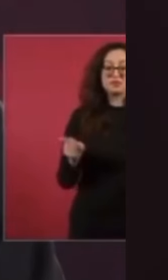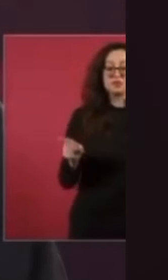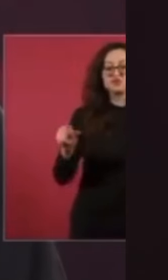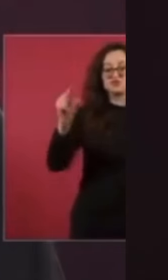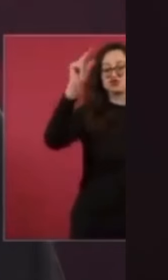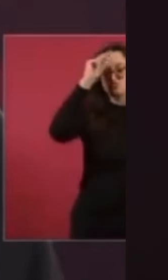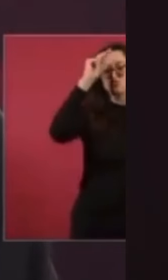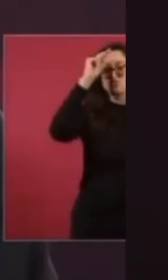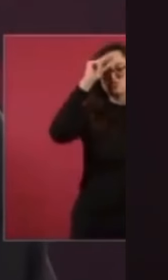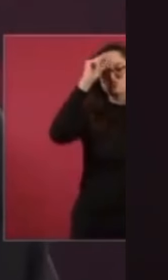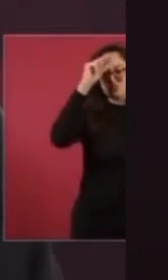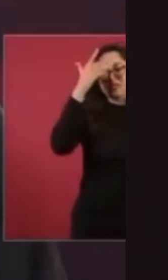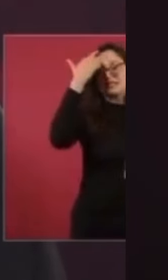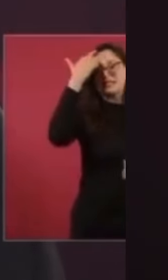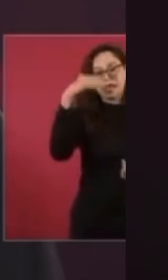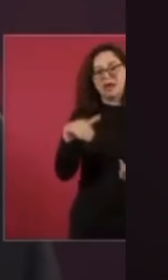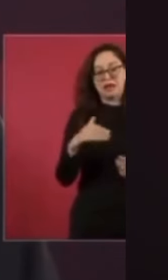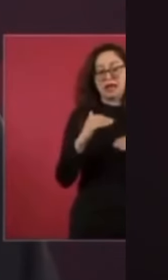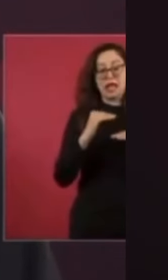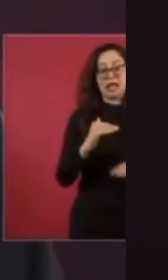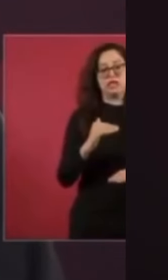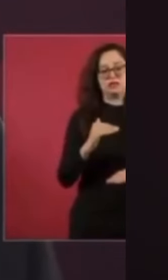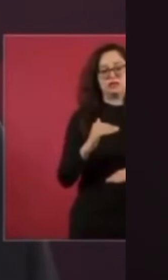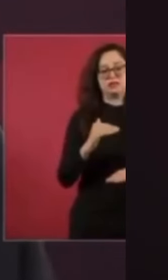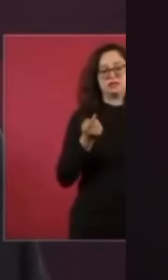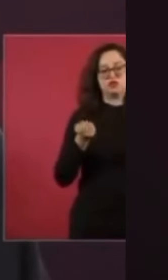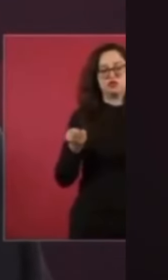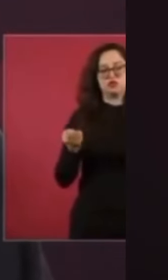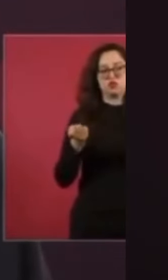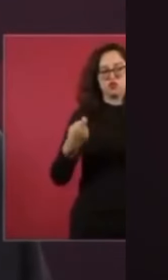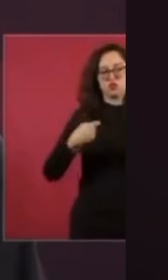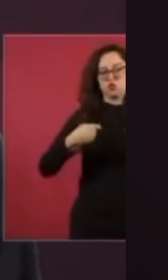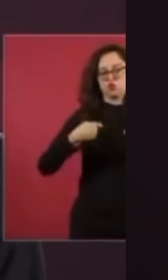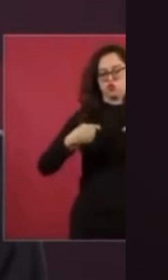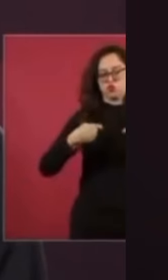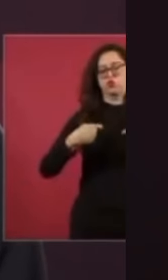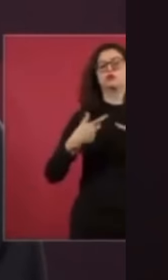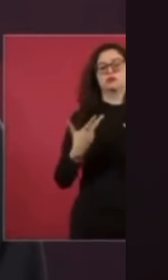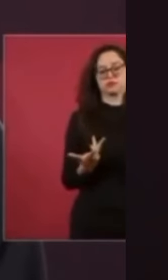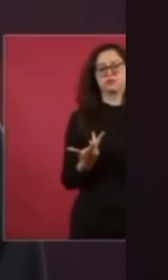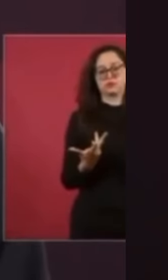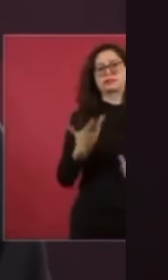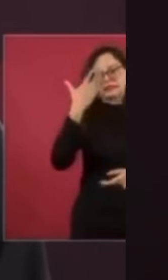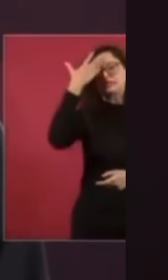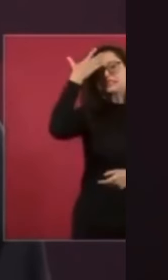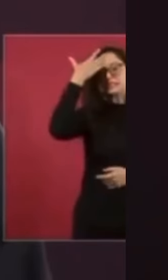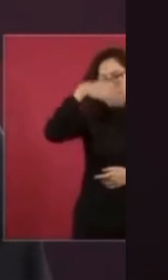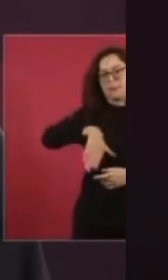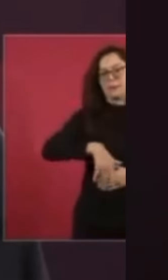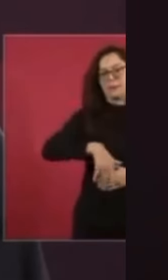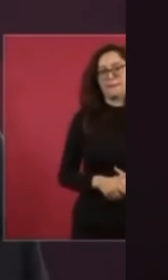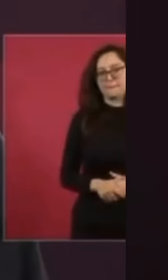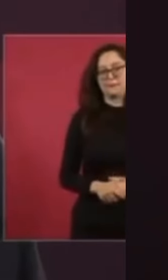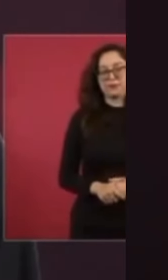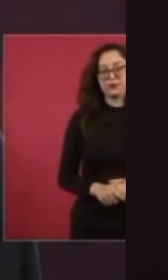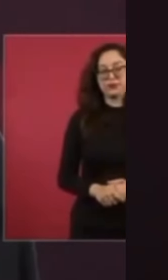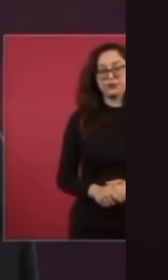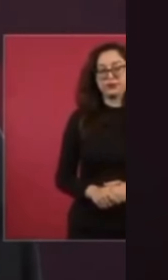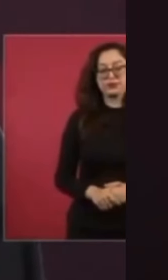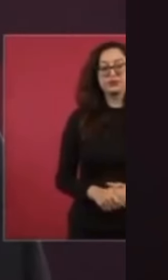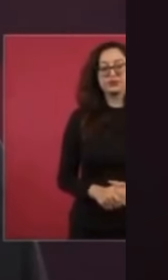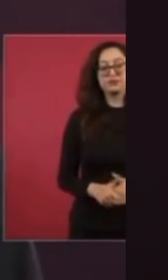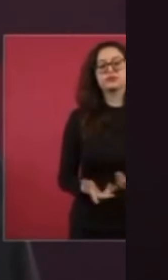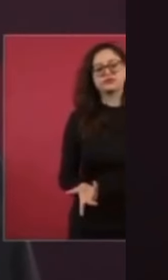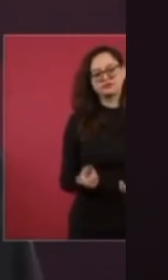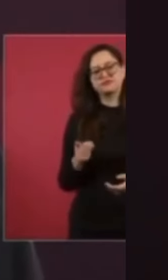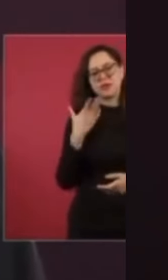sabe sobre los límites que tenemos todos, o cómo autolimitarnos, y cómo ser